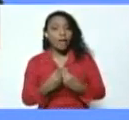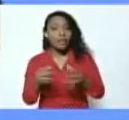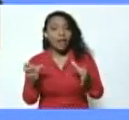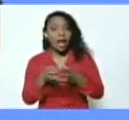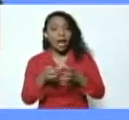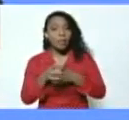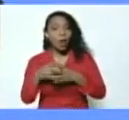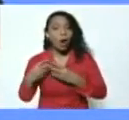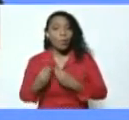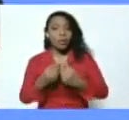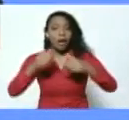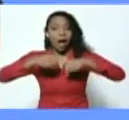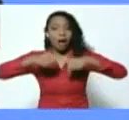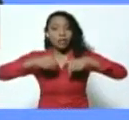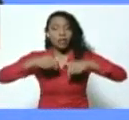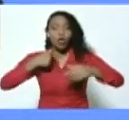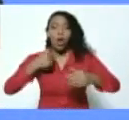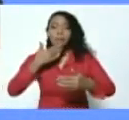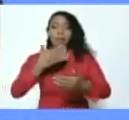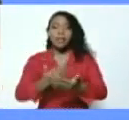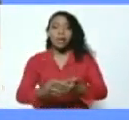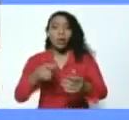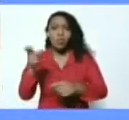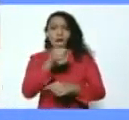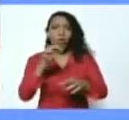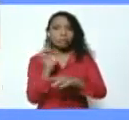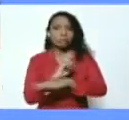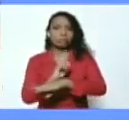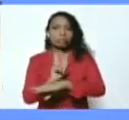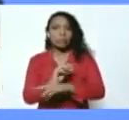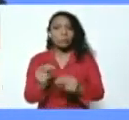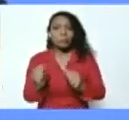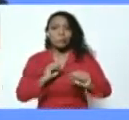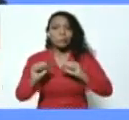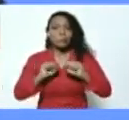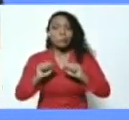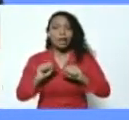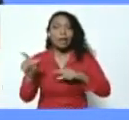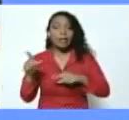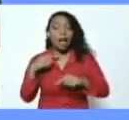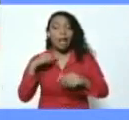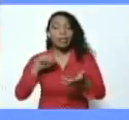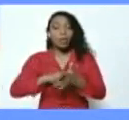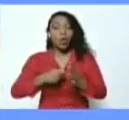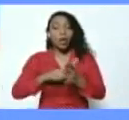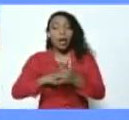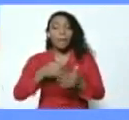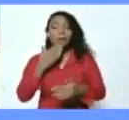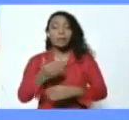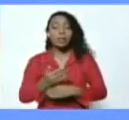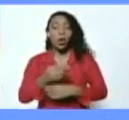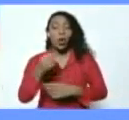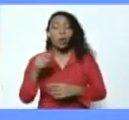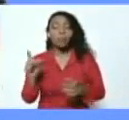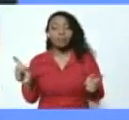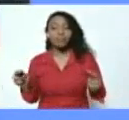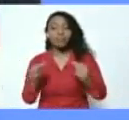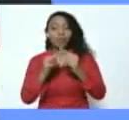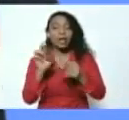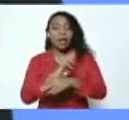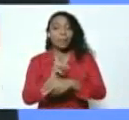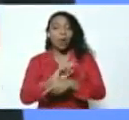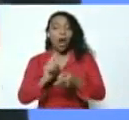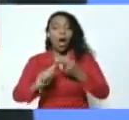que me acompaña, que le pedí y buscaron rápidamente, y también ahora la tecnología permite conseguir rápido las cosas